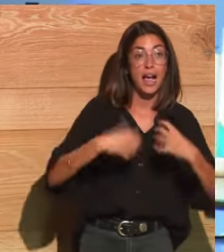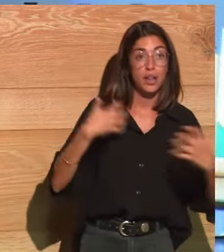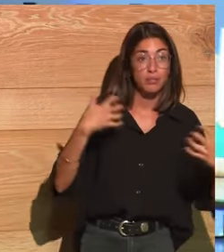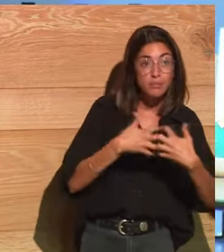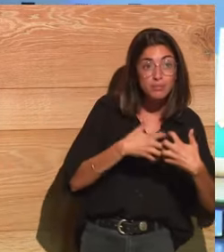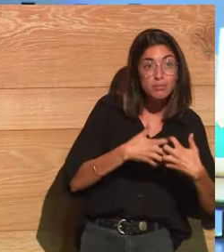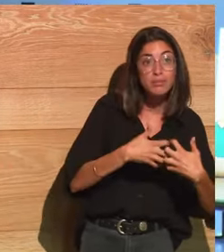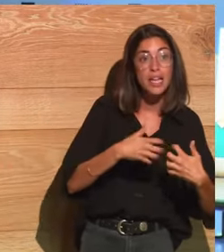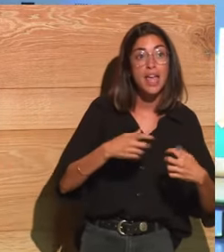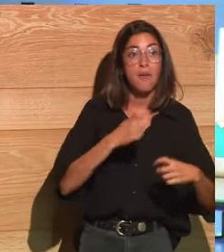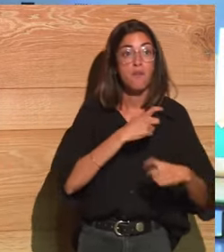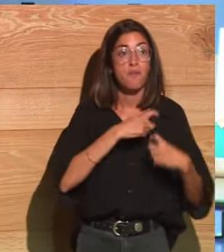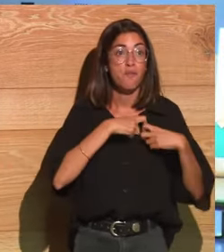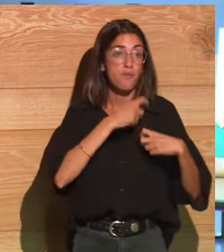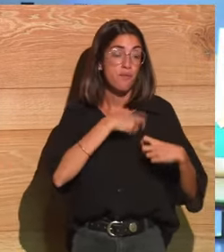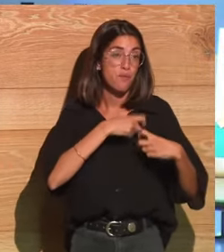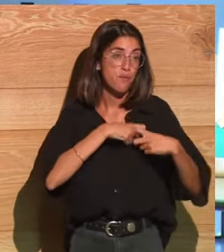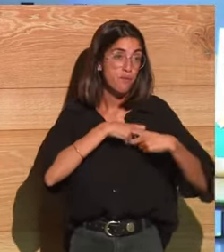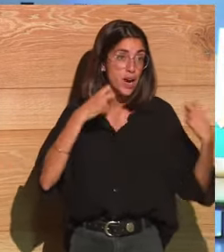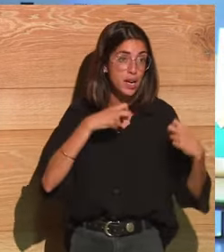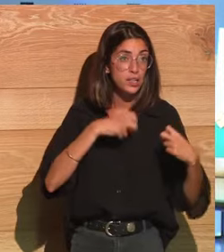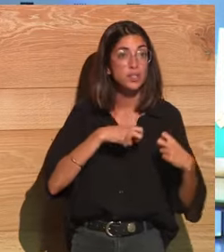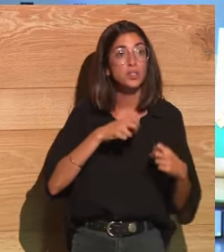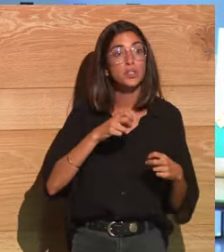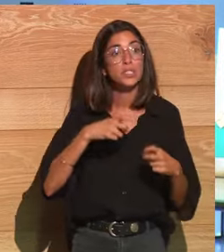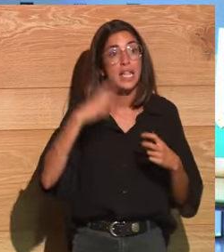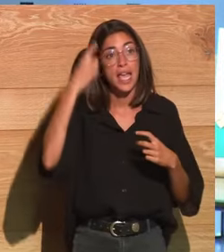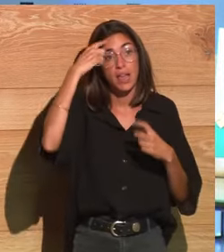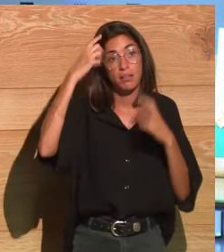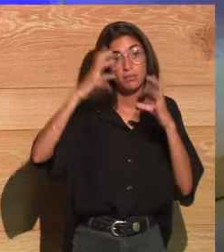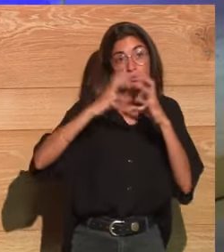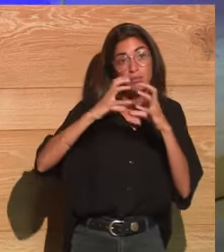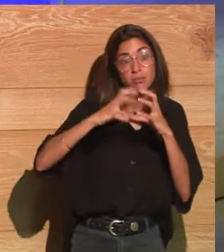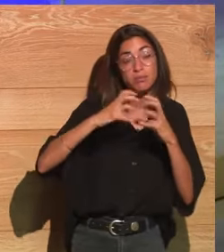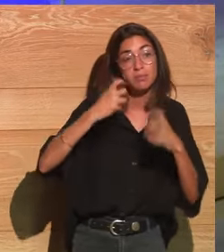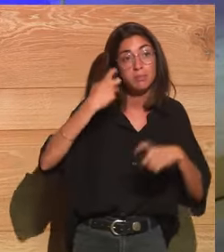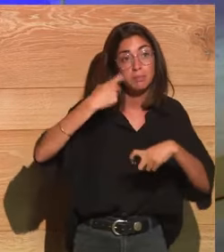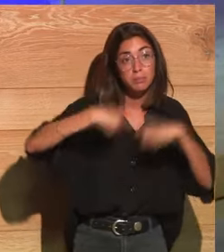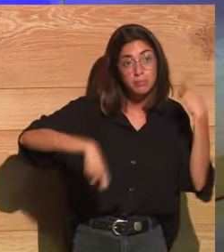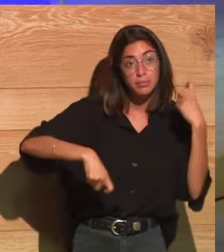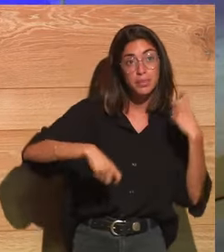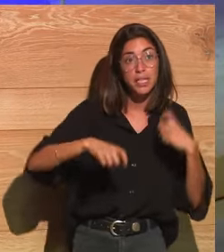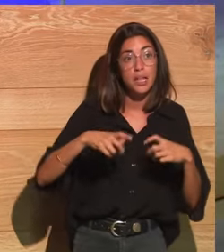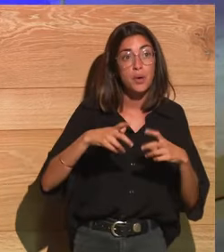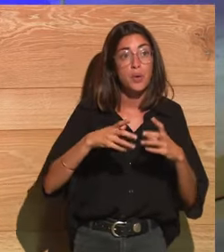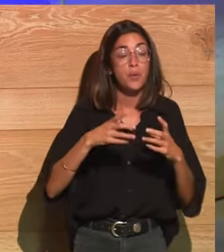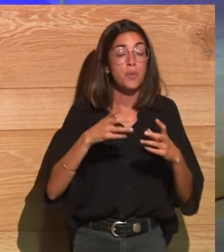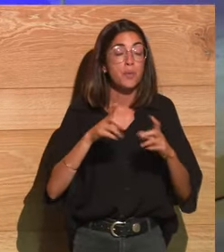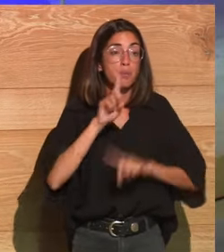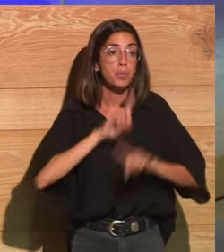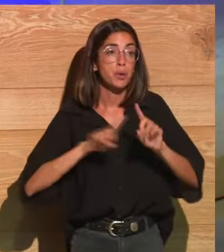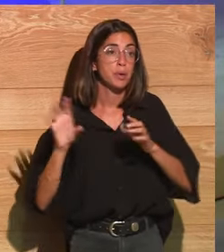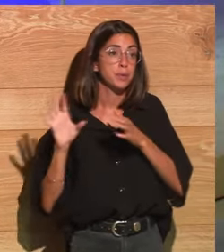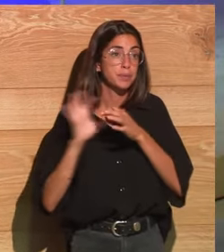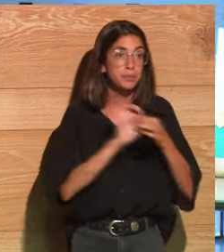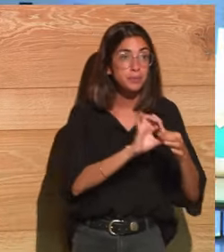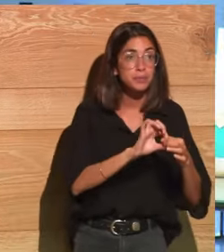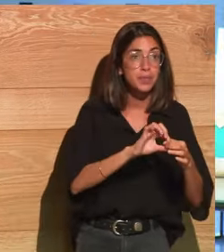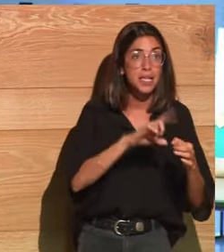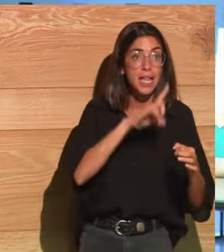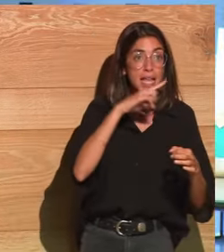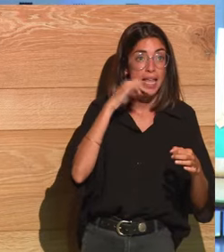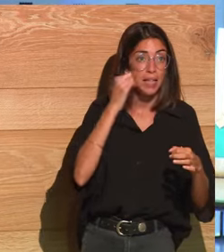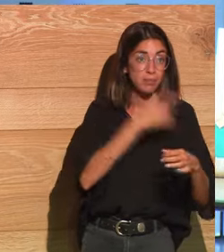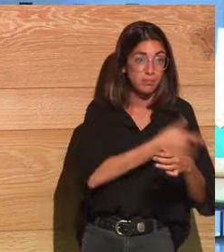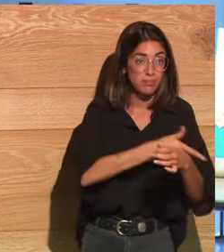isquémicas, infartos, accidentes cerebrovasculares, problemas relacionados con la diabetes, obesidad, etcétera, etcétera. Entonces, somos aquel